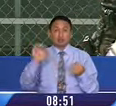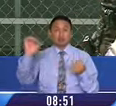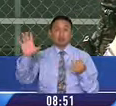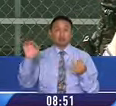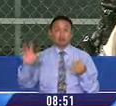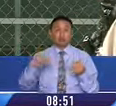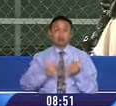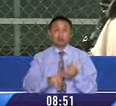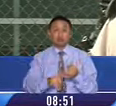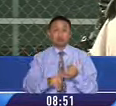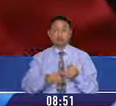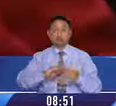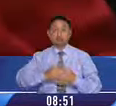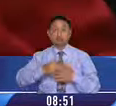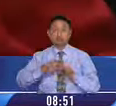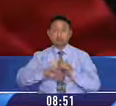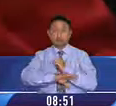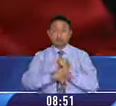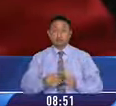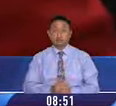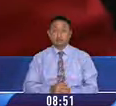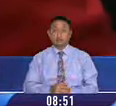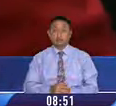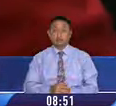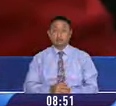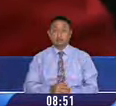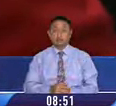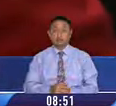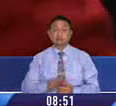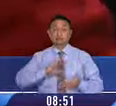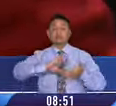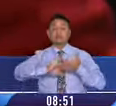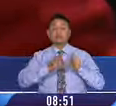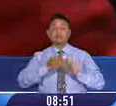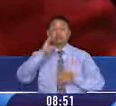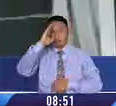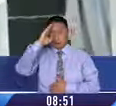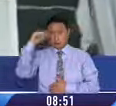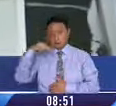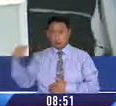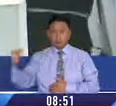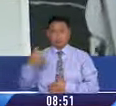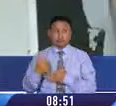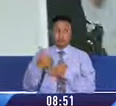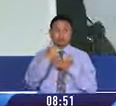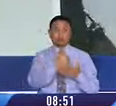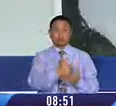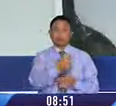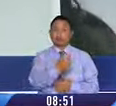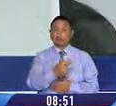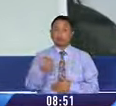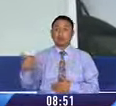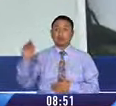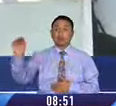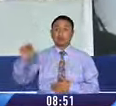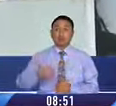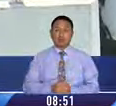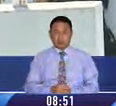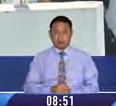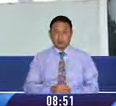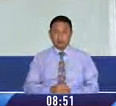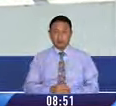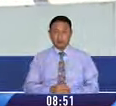parlante y una laptop. La comunicación directa entre la comunidad y la Policía Nacional permitió dar la alerta a los uniformados y